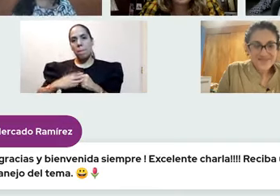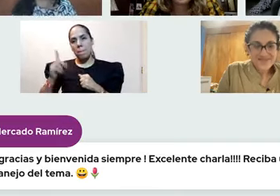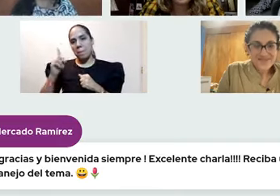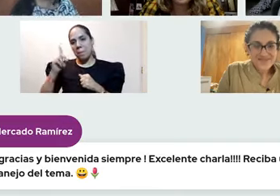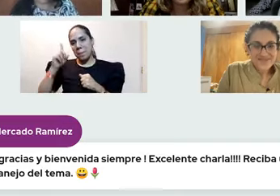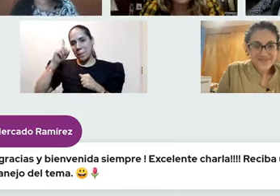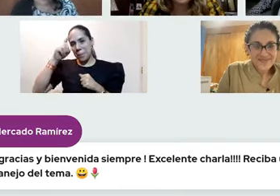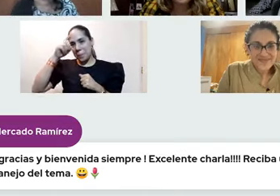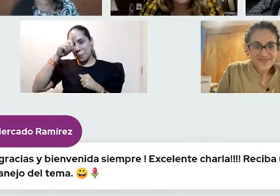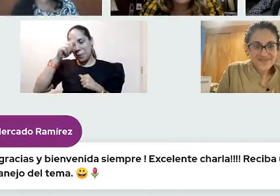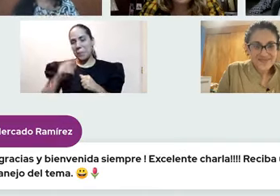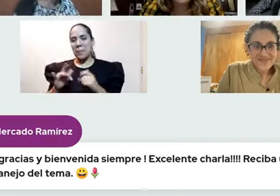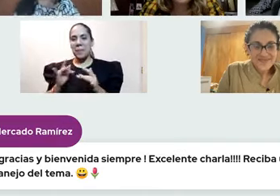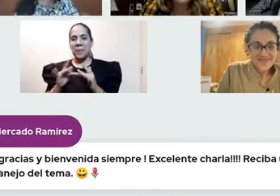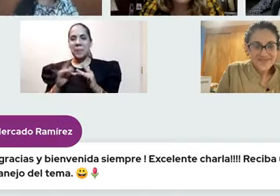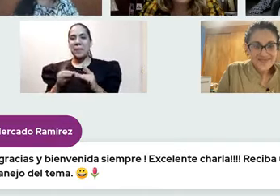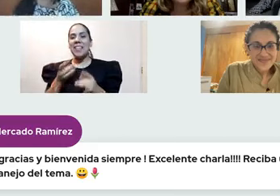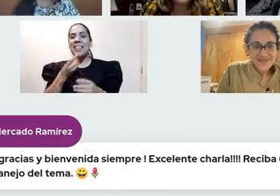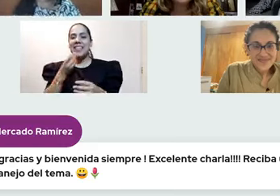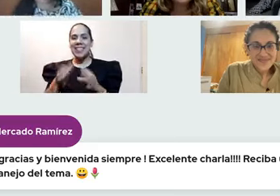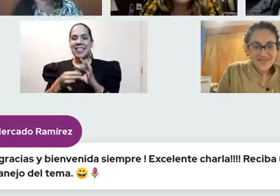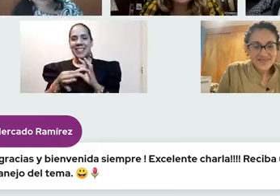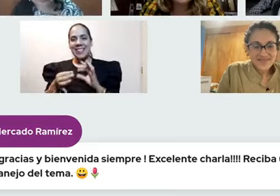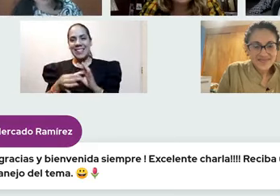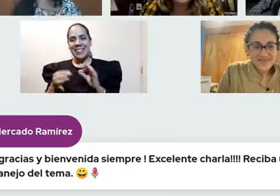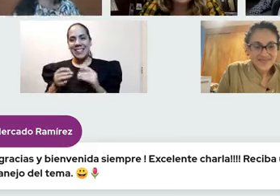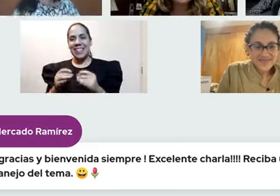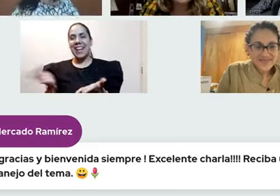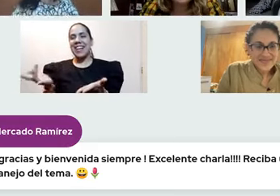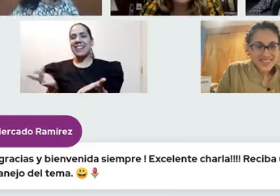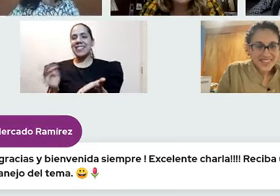un abrazo y mi admiración por el manejo del tema, maestra.